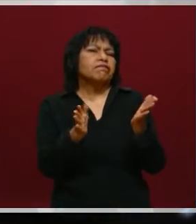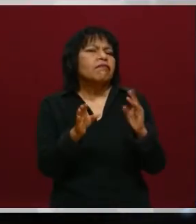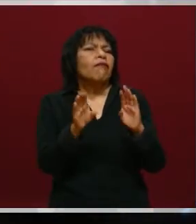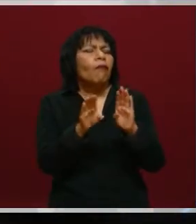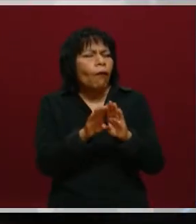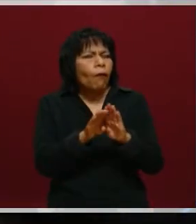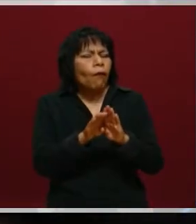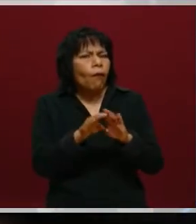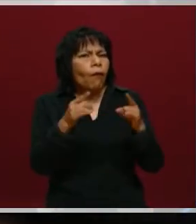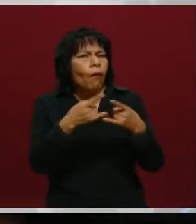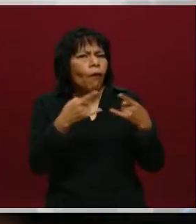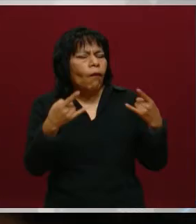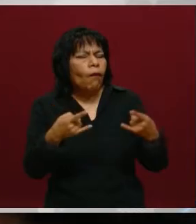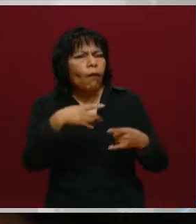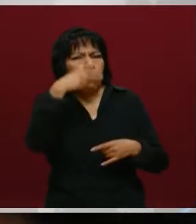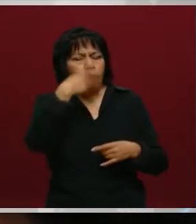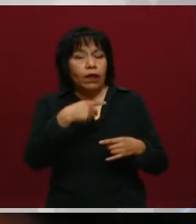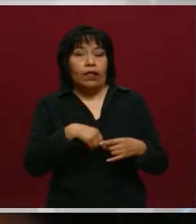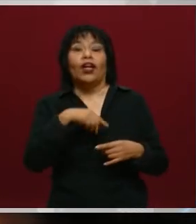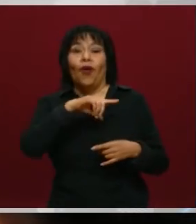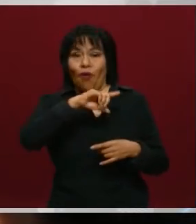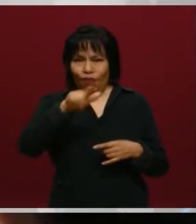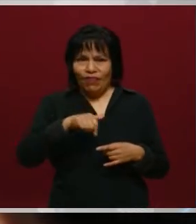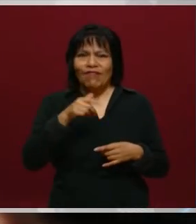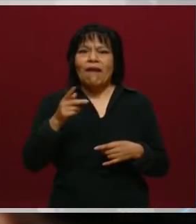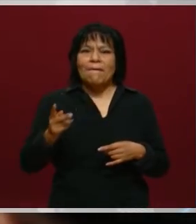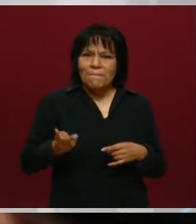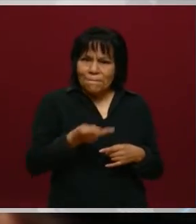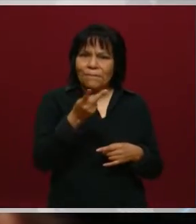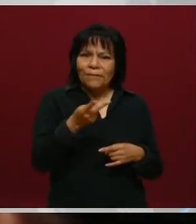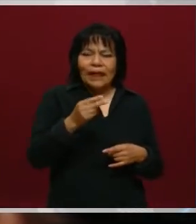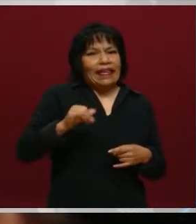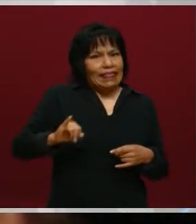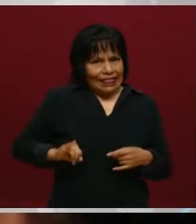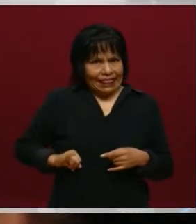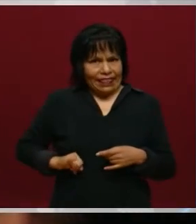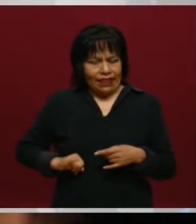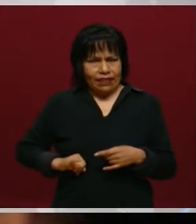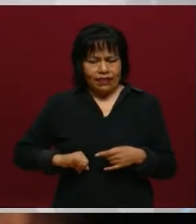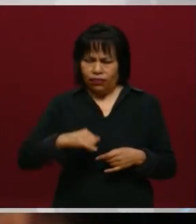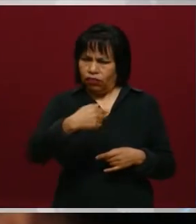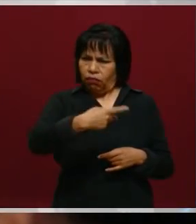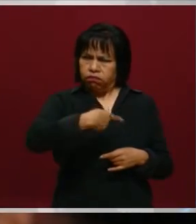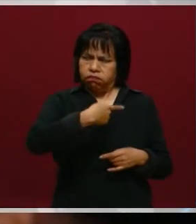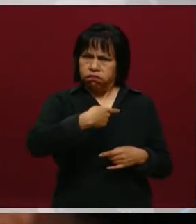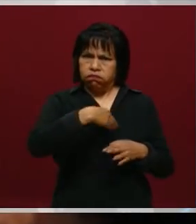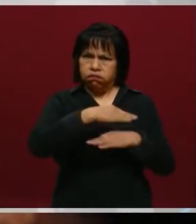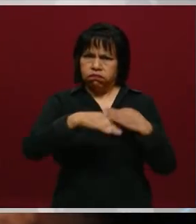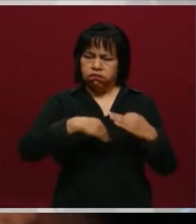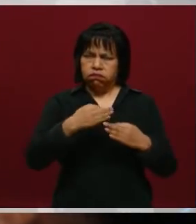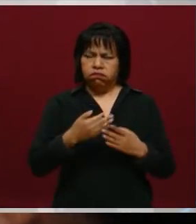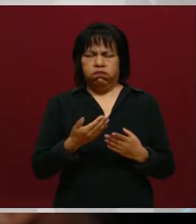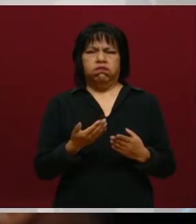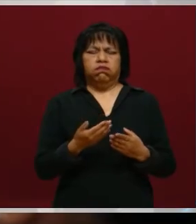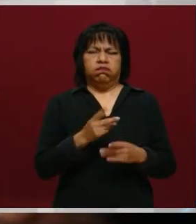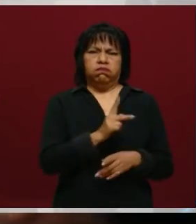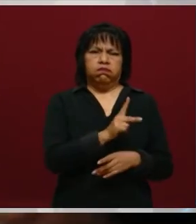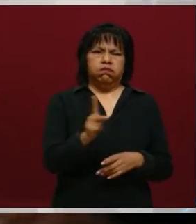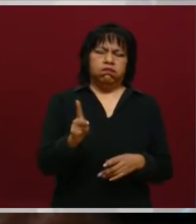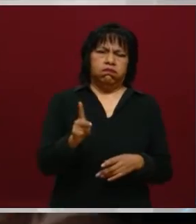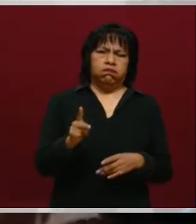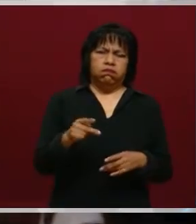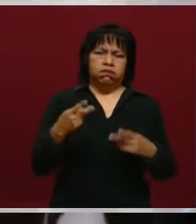y luego hay unas preguntas ahí muy interesantes que también nos podemos hacer como poblanos y bueno esto tiene que ver con